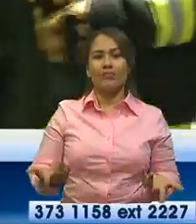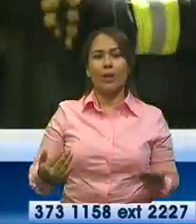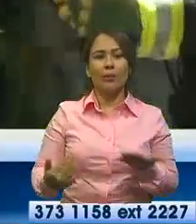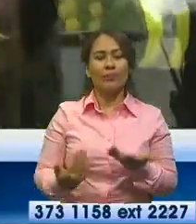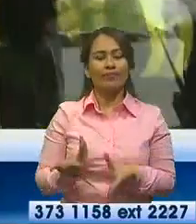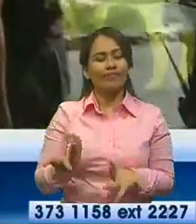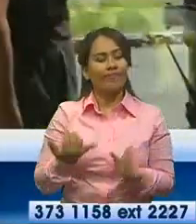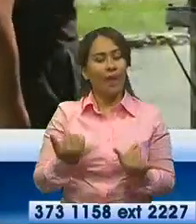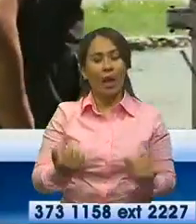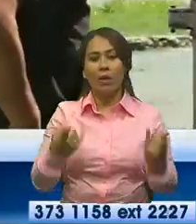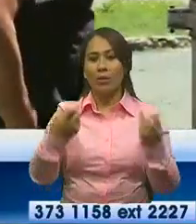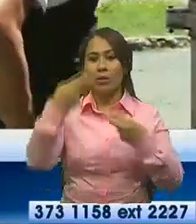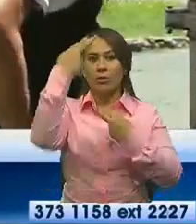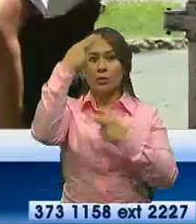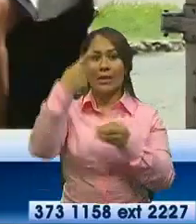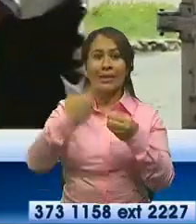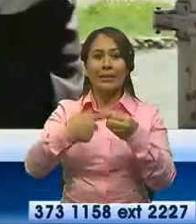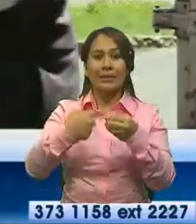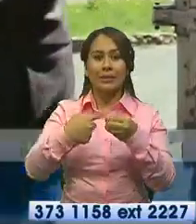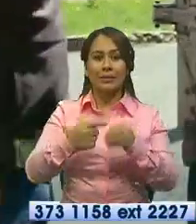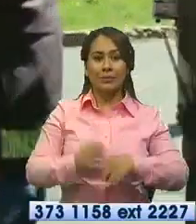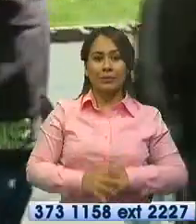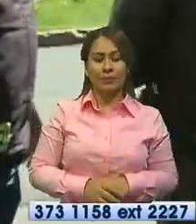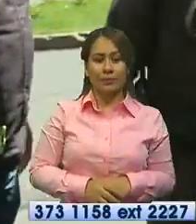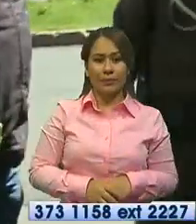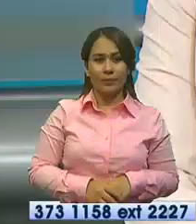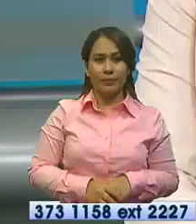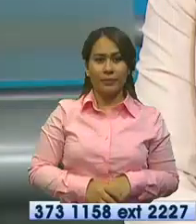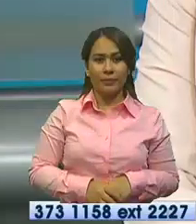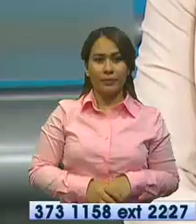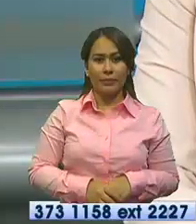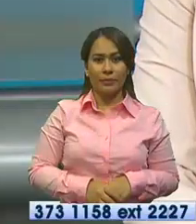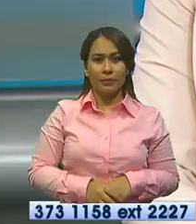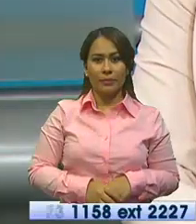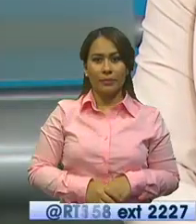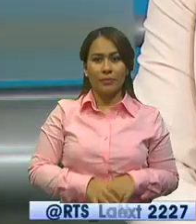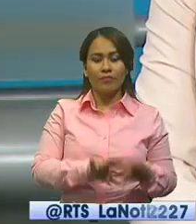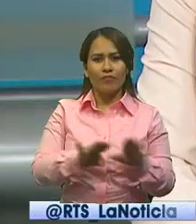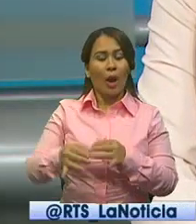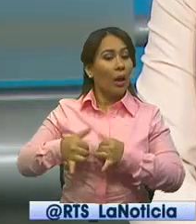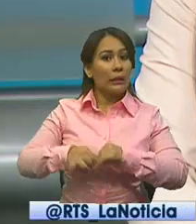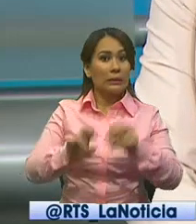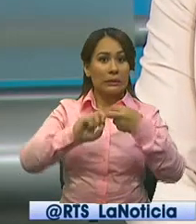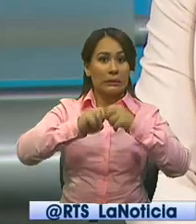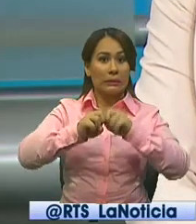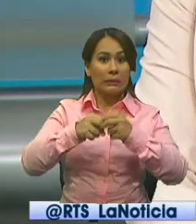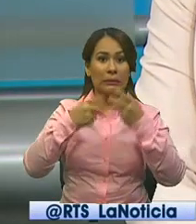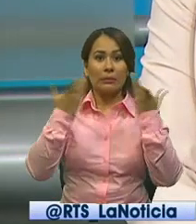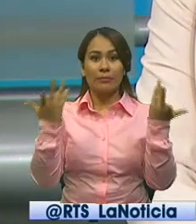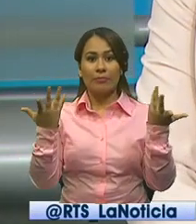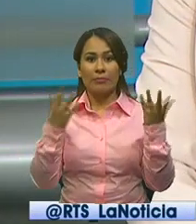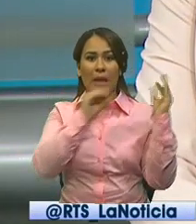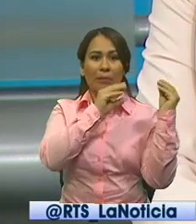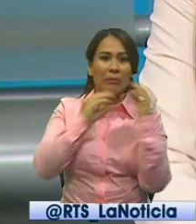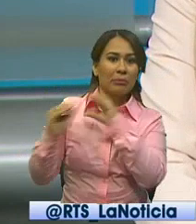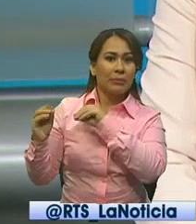día. En Quito informó Iván Casamen. Continúa la polémica tras los comentarios racistas contra